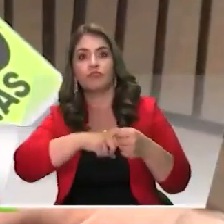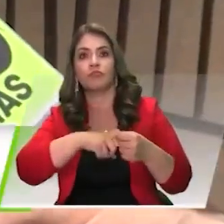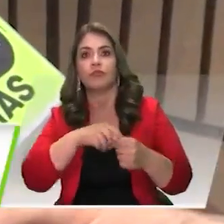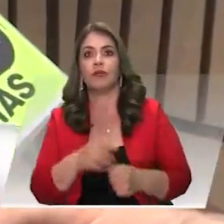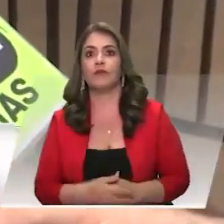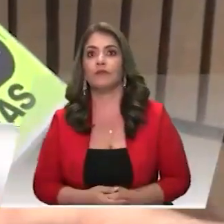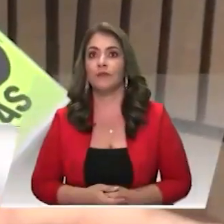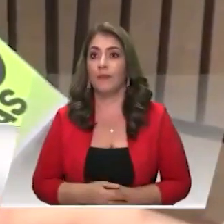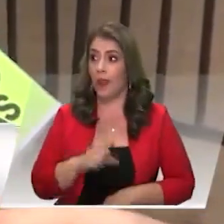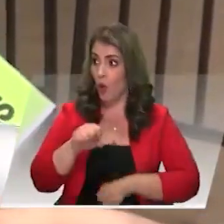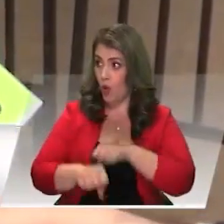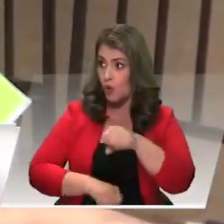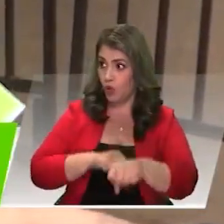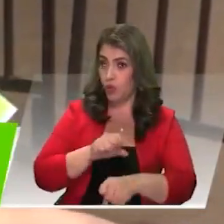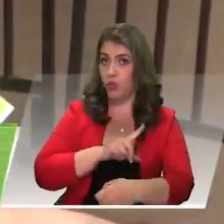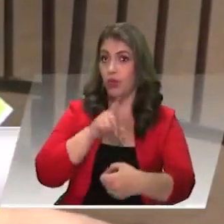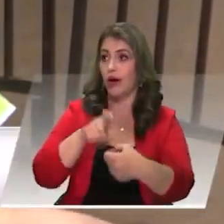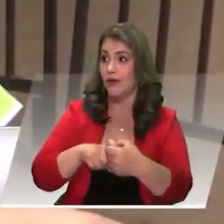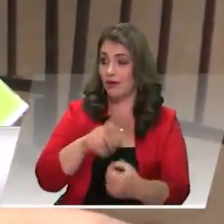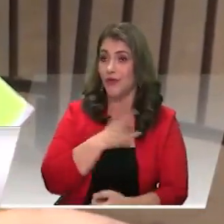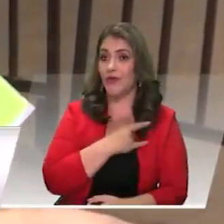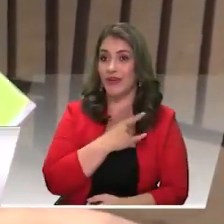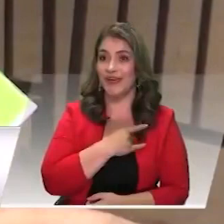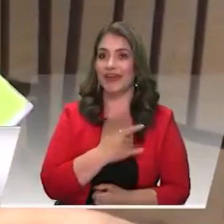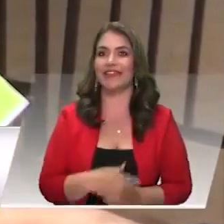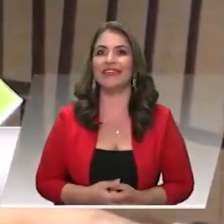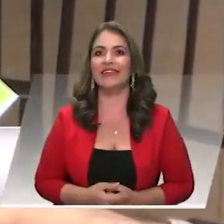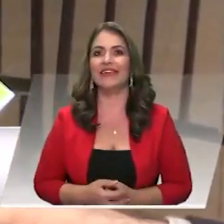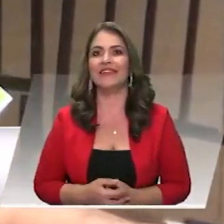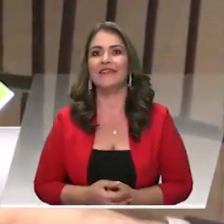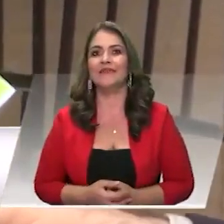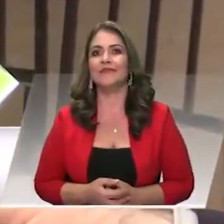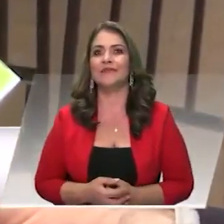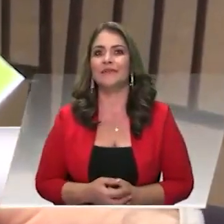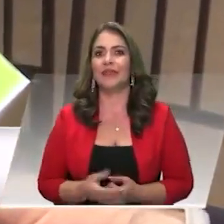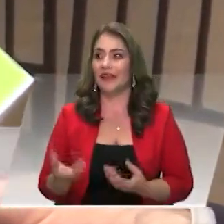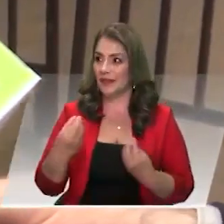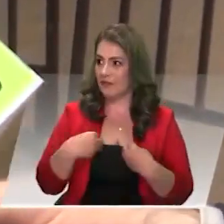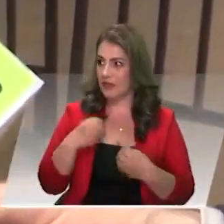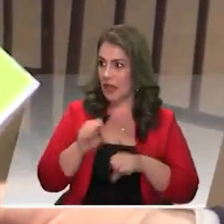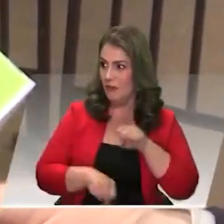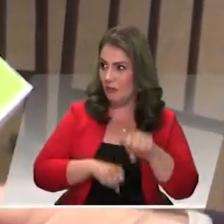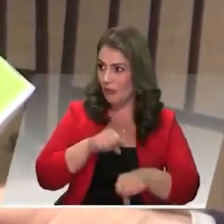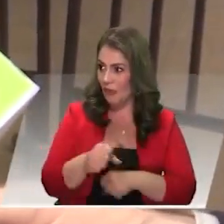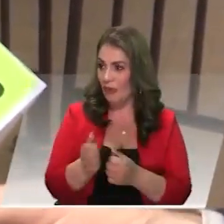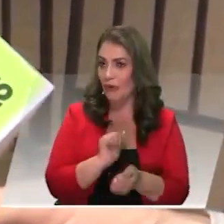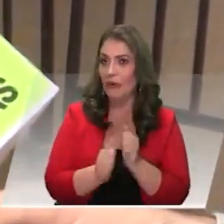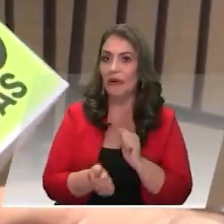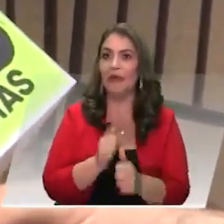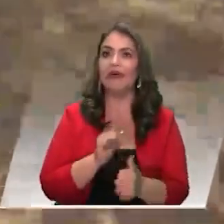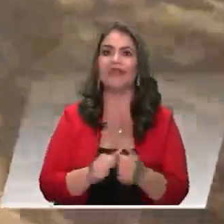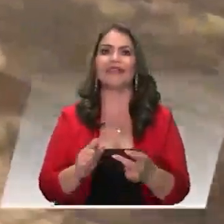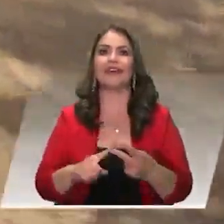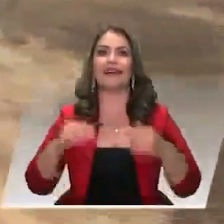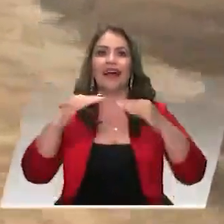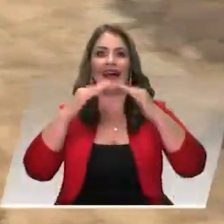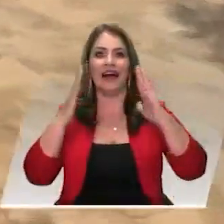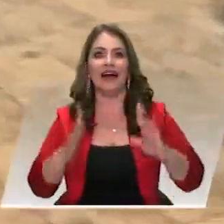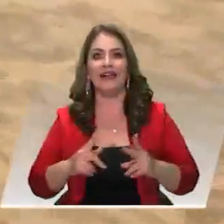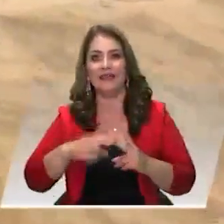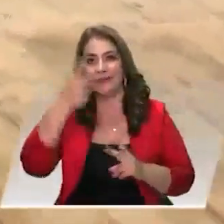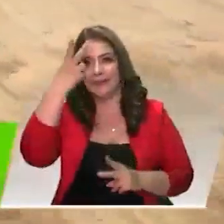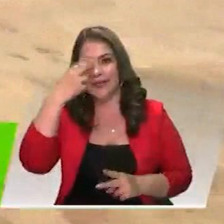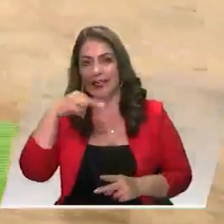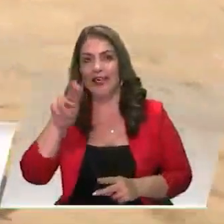usar para ir a la universidad, ¿cierto? Y también para hacer deporte, para en la casa también para mi hijo. Tengo un